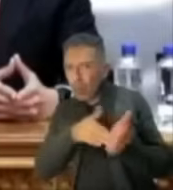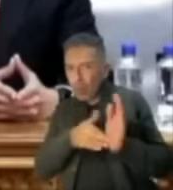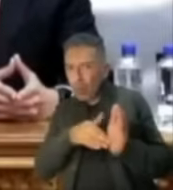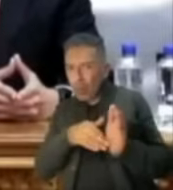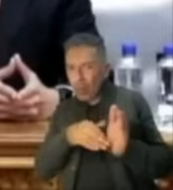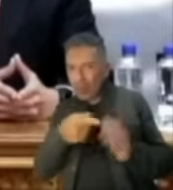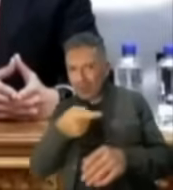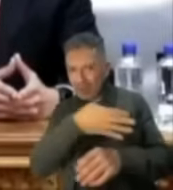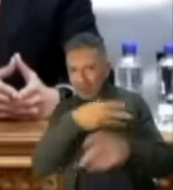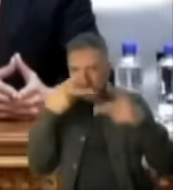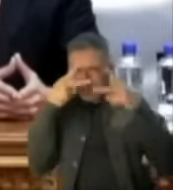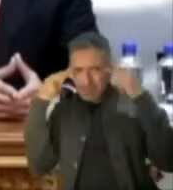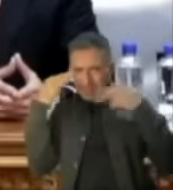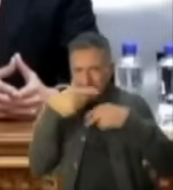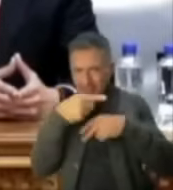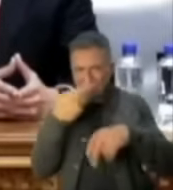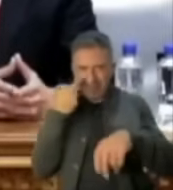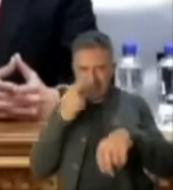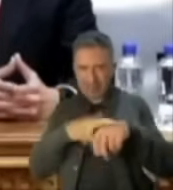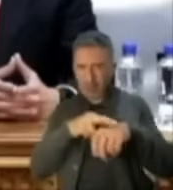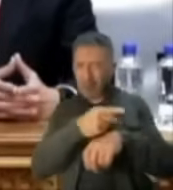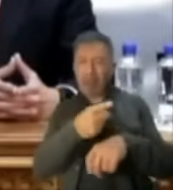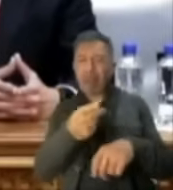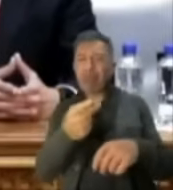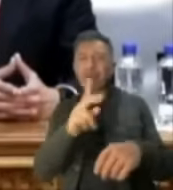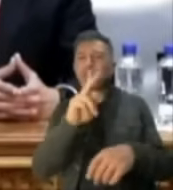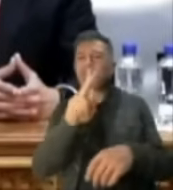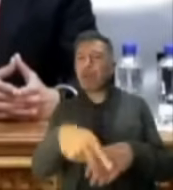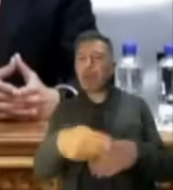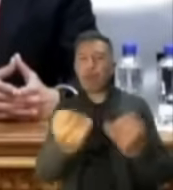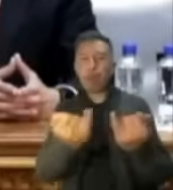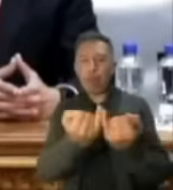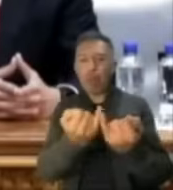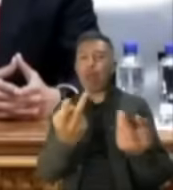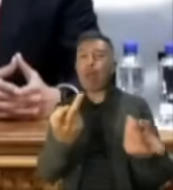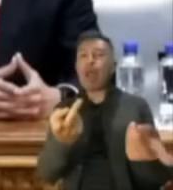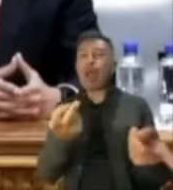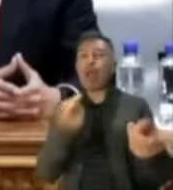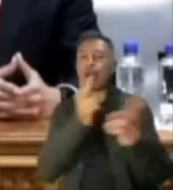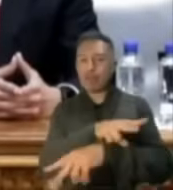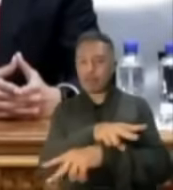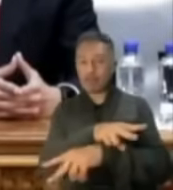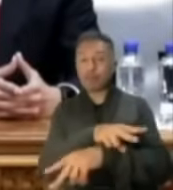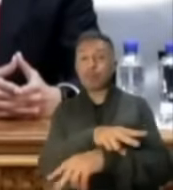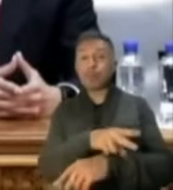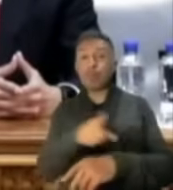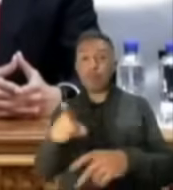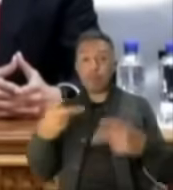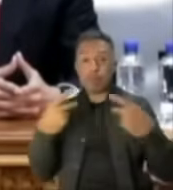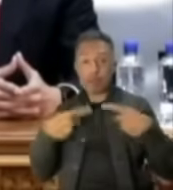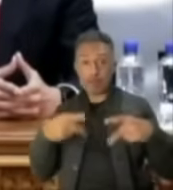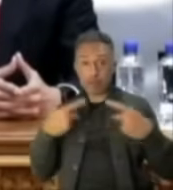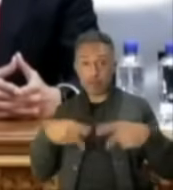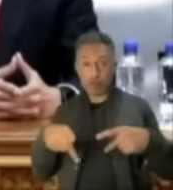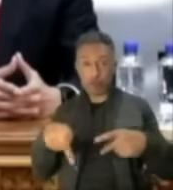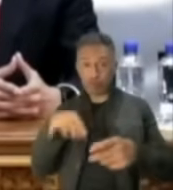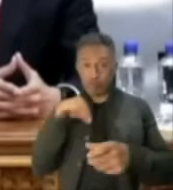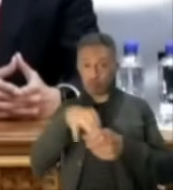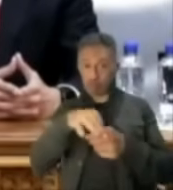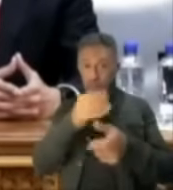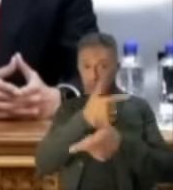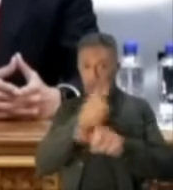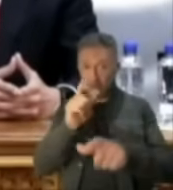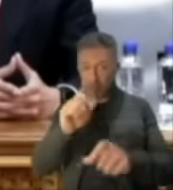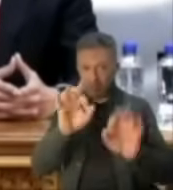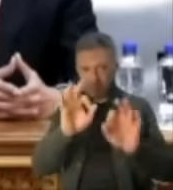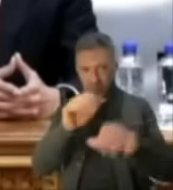reconocer los gestos de demócratas y de gente que actúa con rectitud